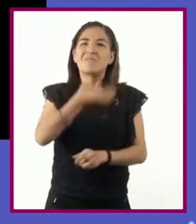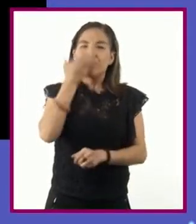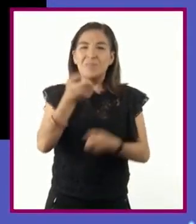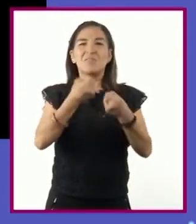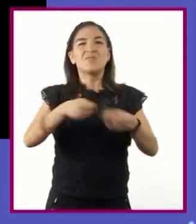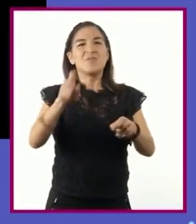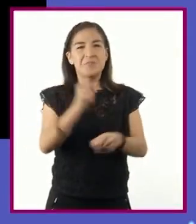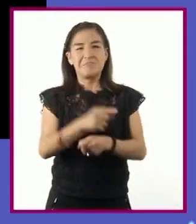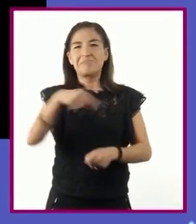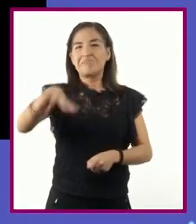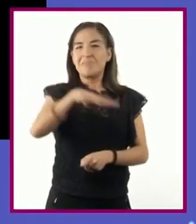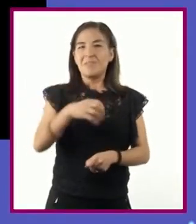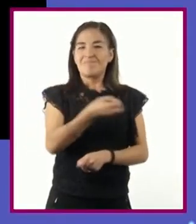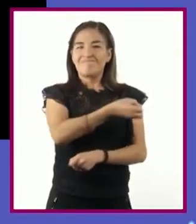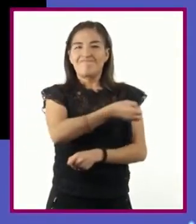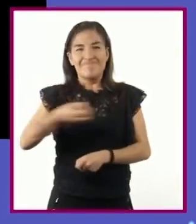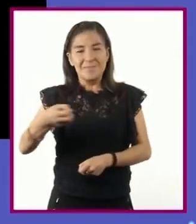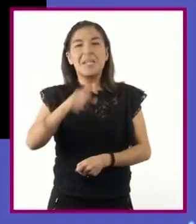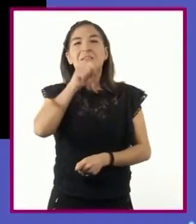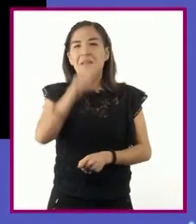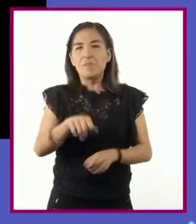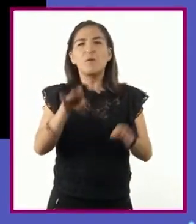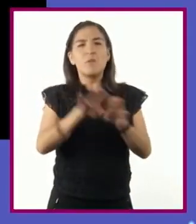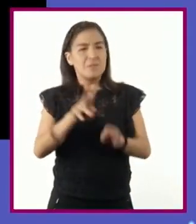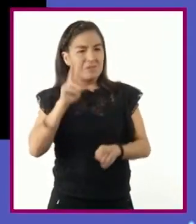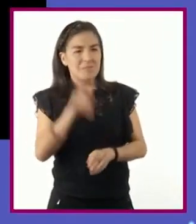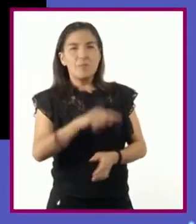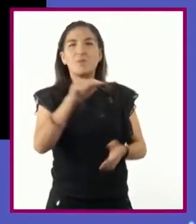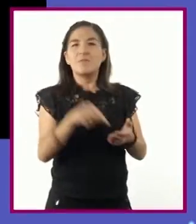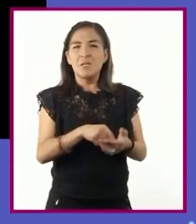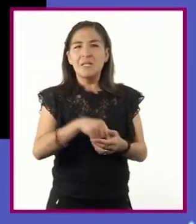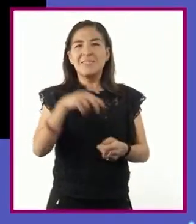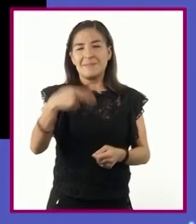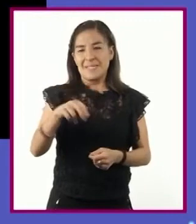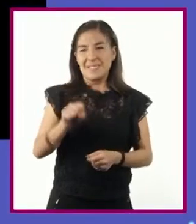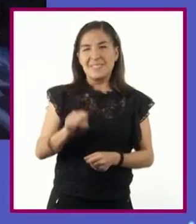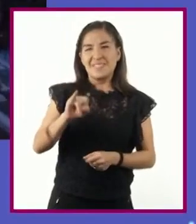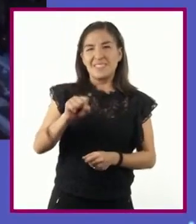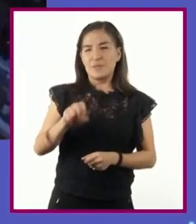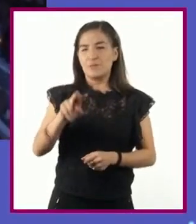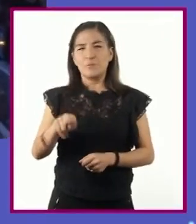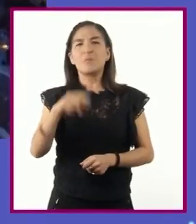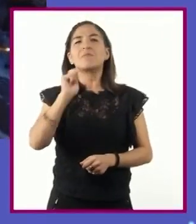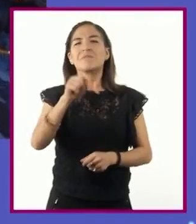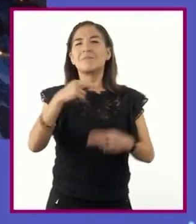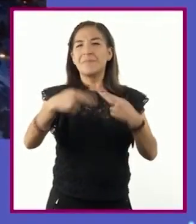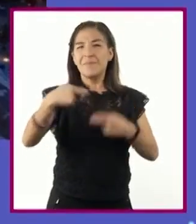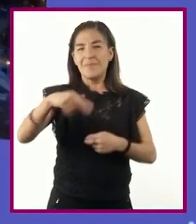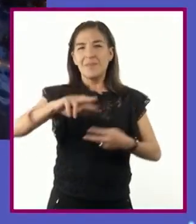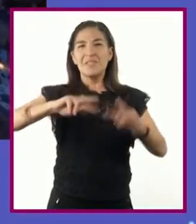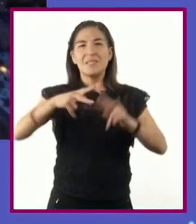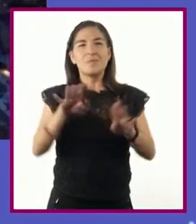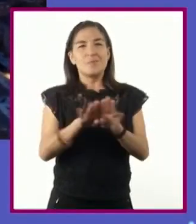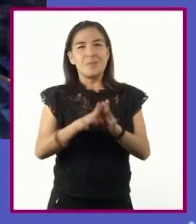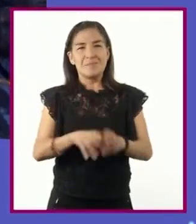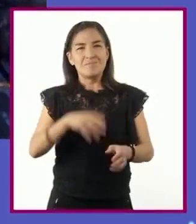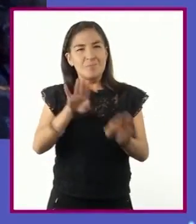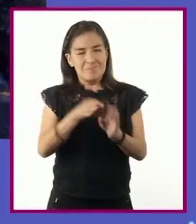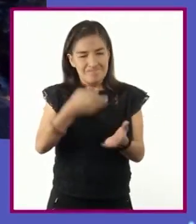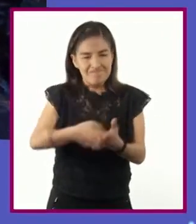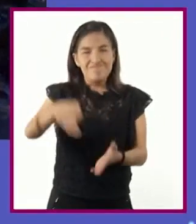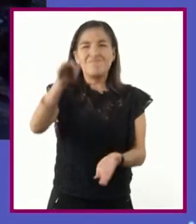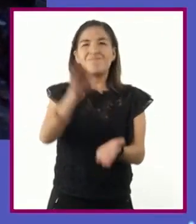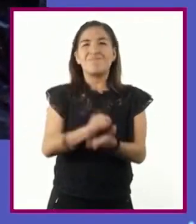muy ordenada. También ha visto nacer el sisu, a menudo traducido como agallas. Acuérdense